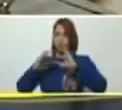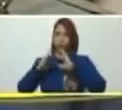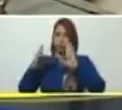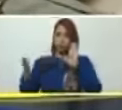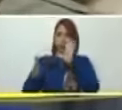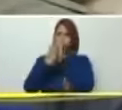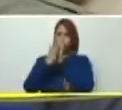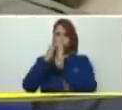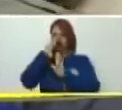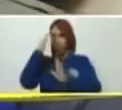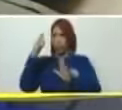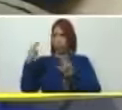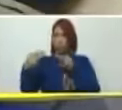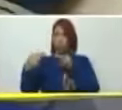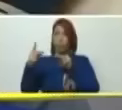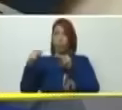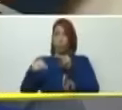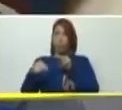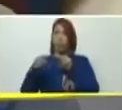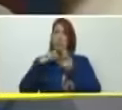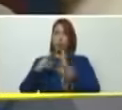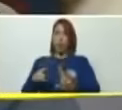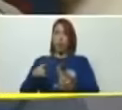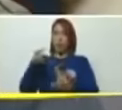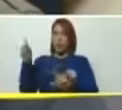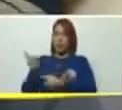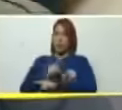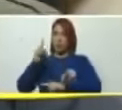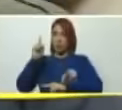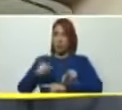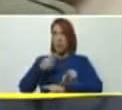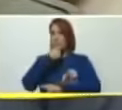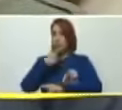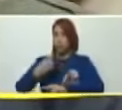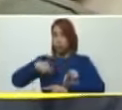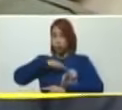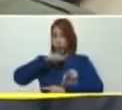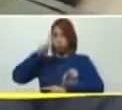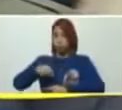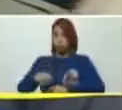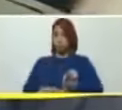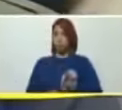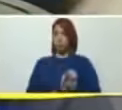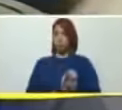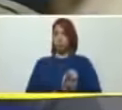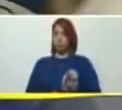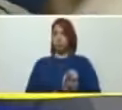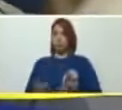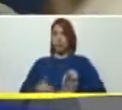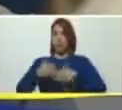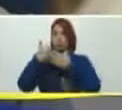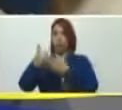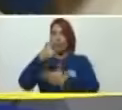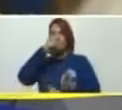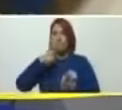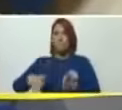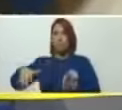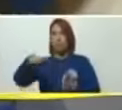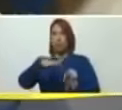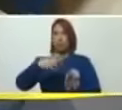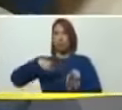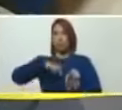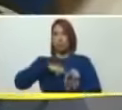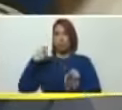puede generar además respuestas inmediatas y además nos facilita a nosotros también el ayudar a ese pueblo debido a que tenemos